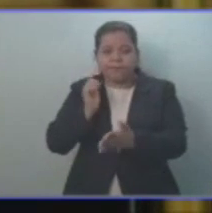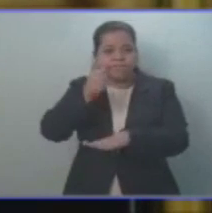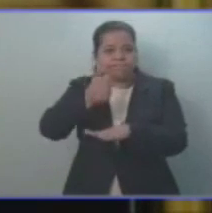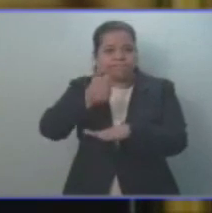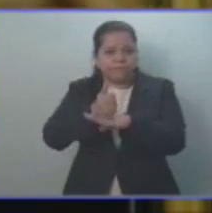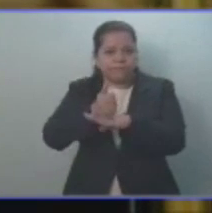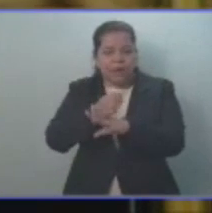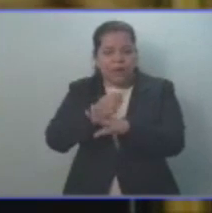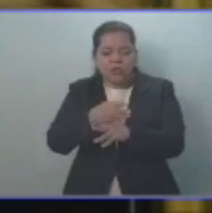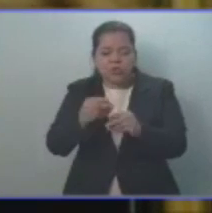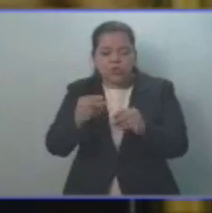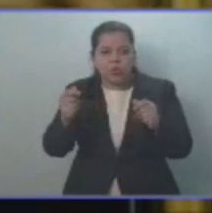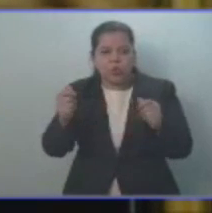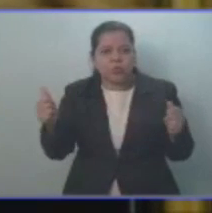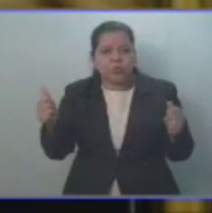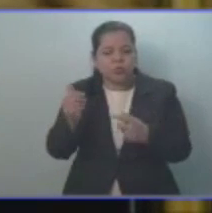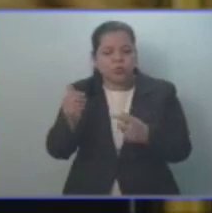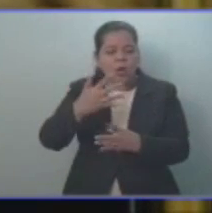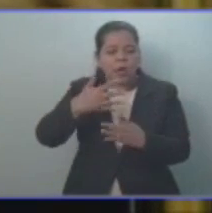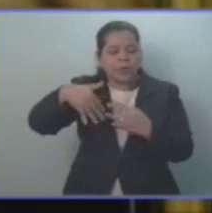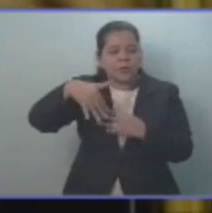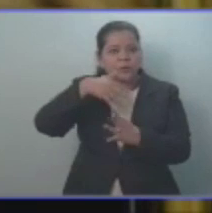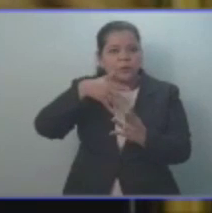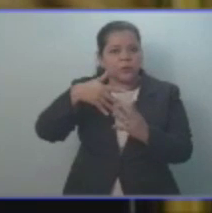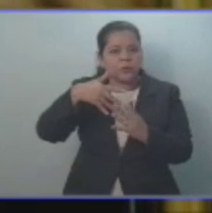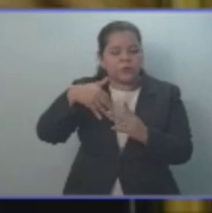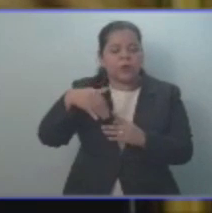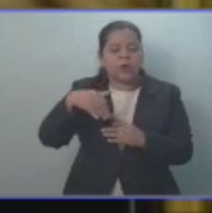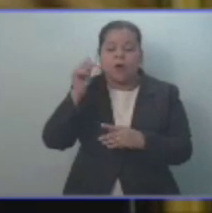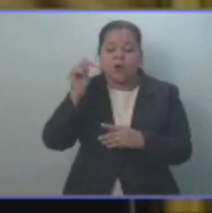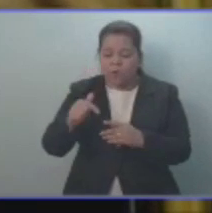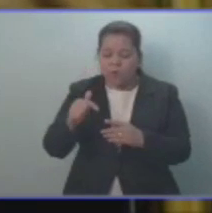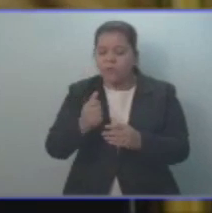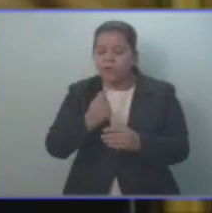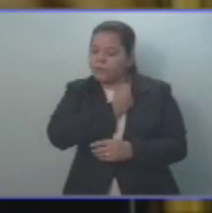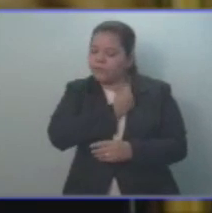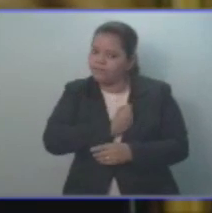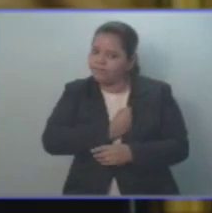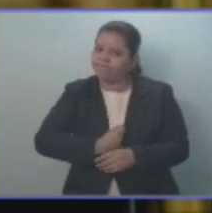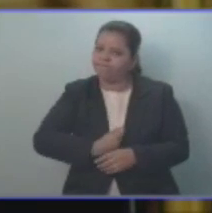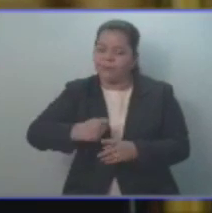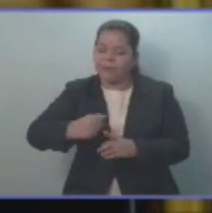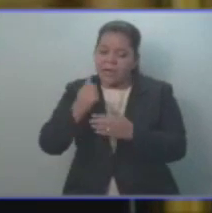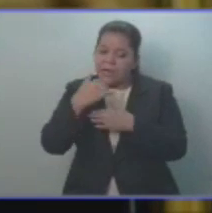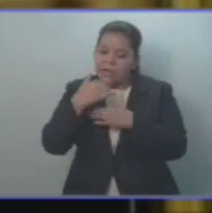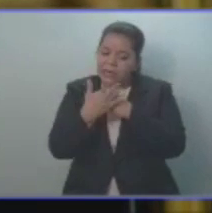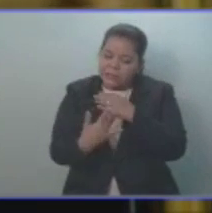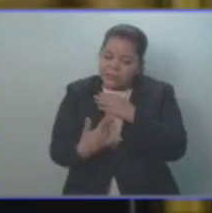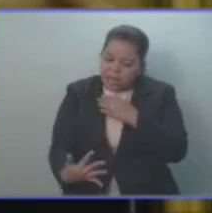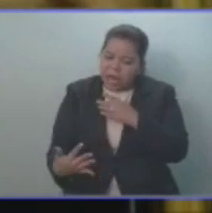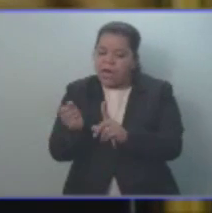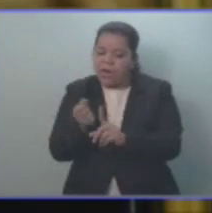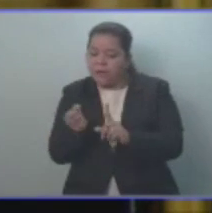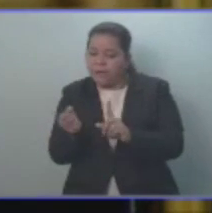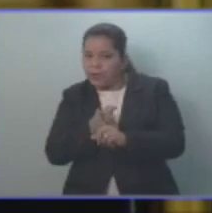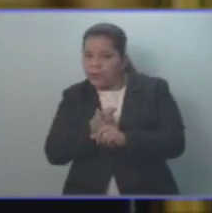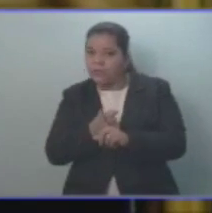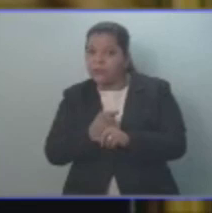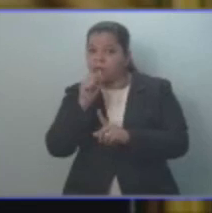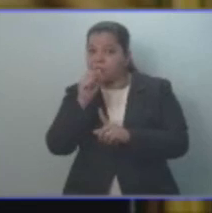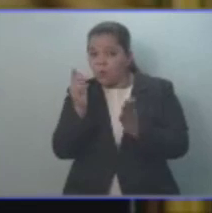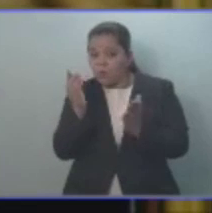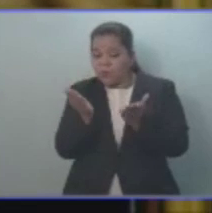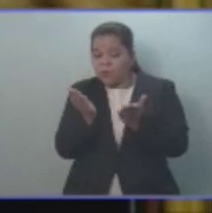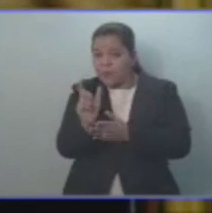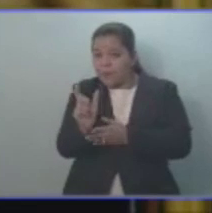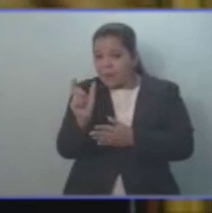situación. Sobre las tragedias, la sangre y la violencia, hay una palabra de fe